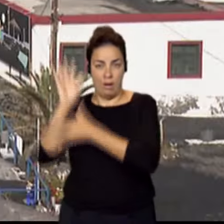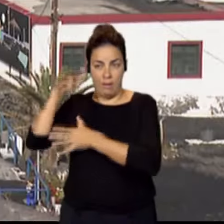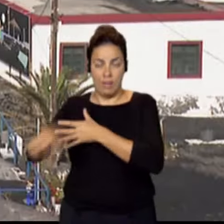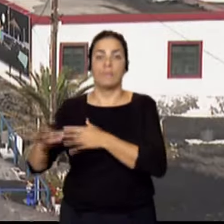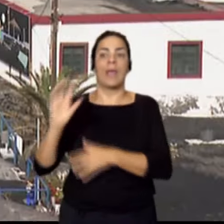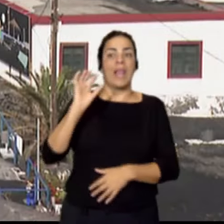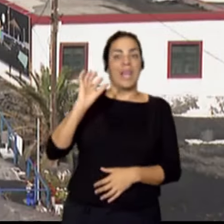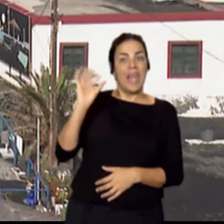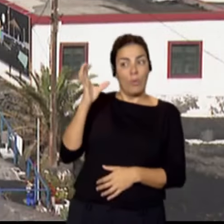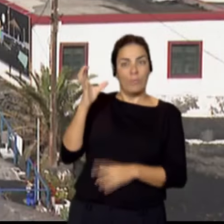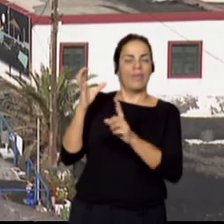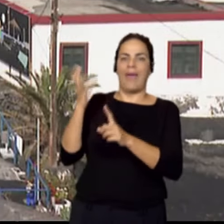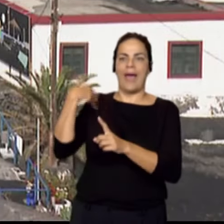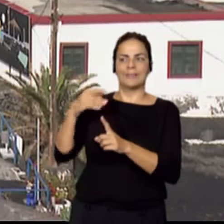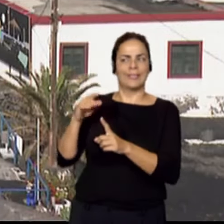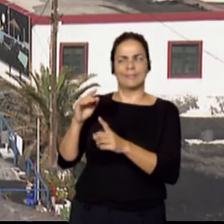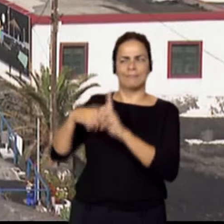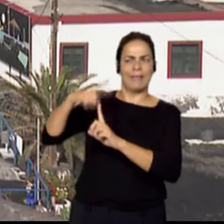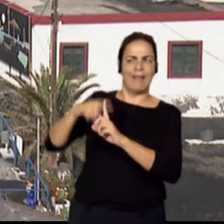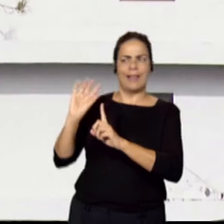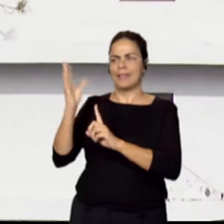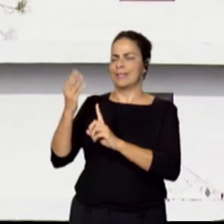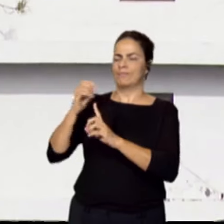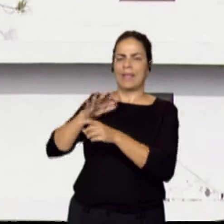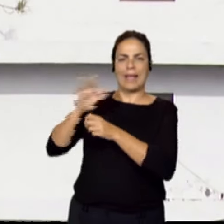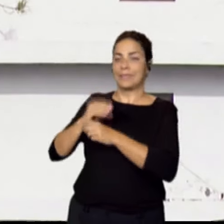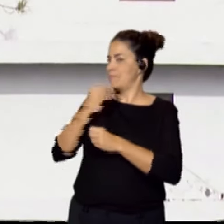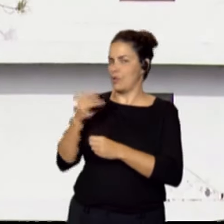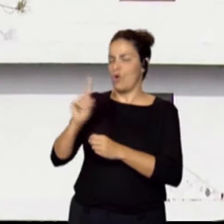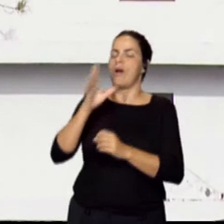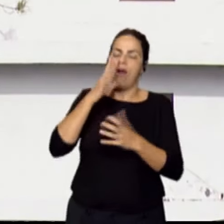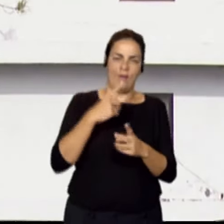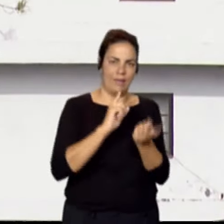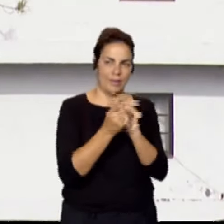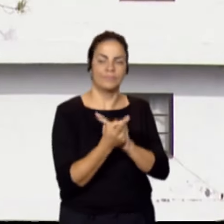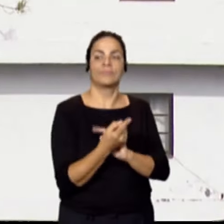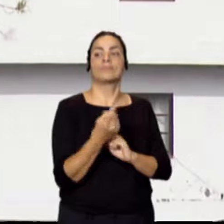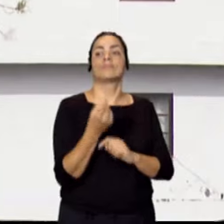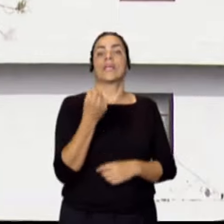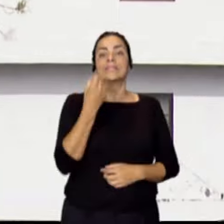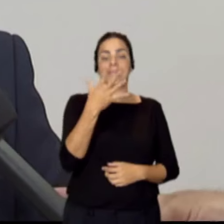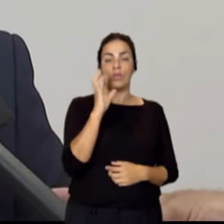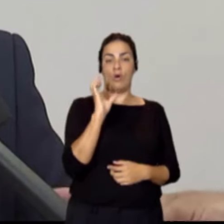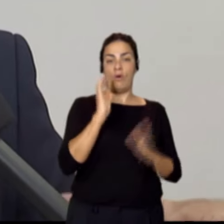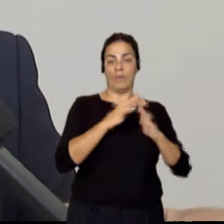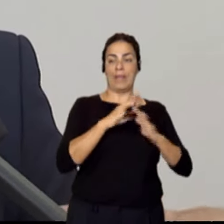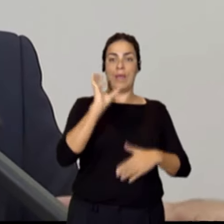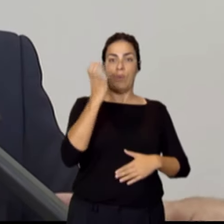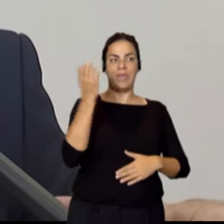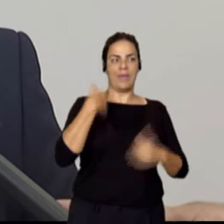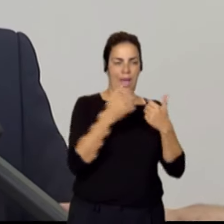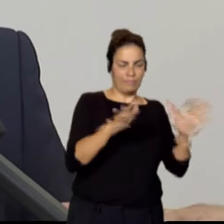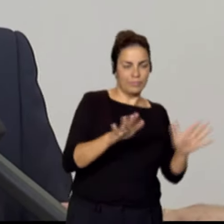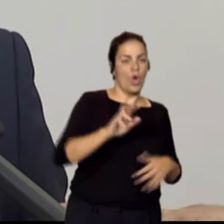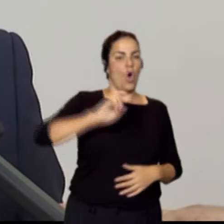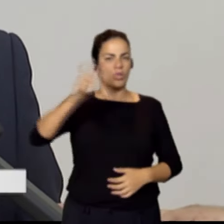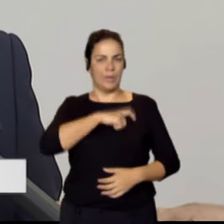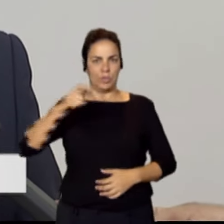habían acompañado la apertura de 80 nuevas viviendas 75 emp poronos cinco más en la bombilla lo que significa que hay un total de